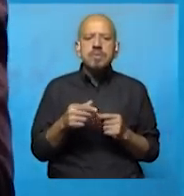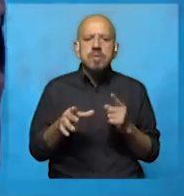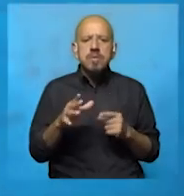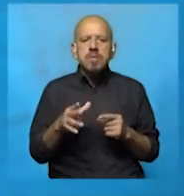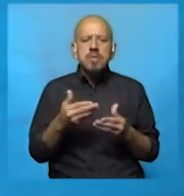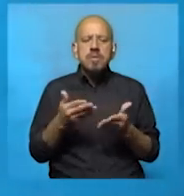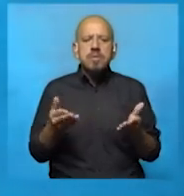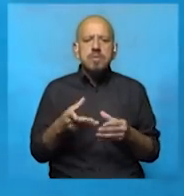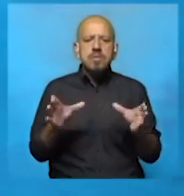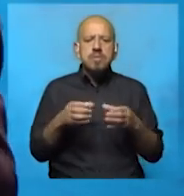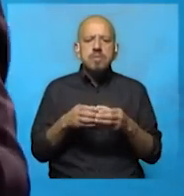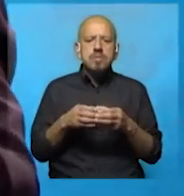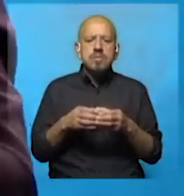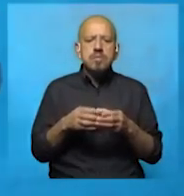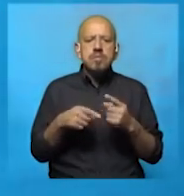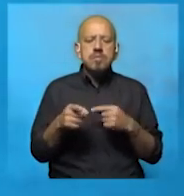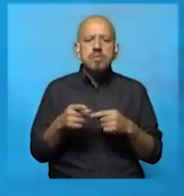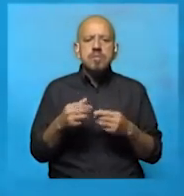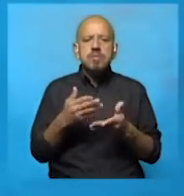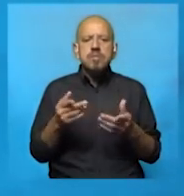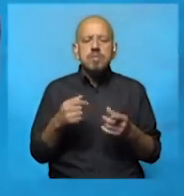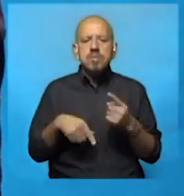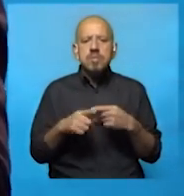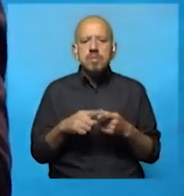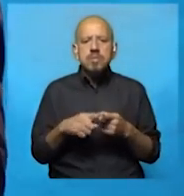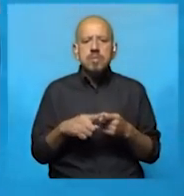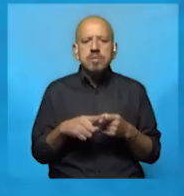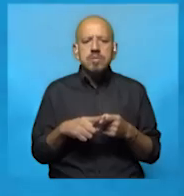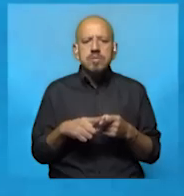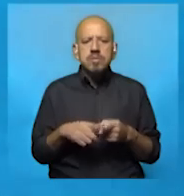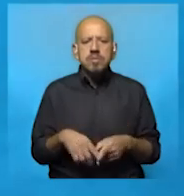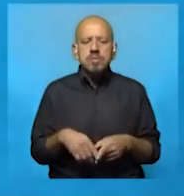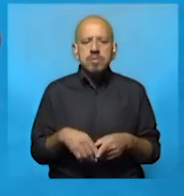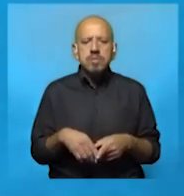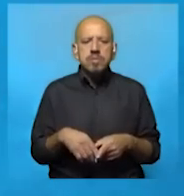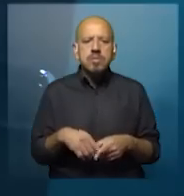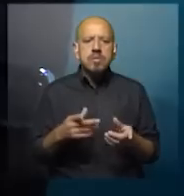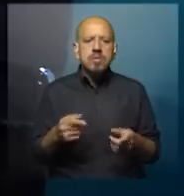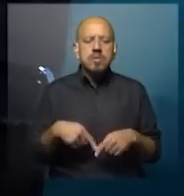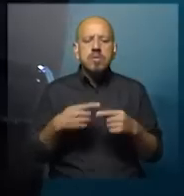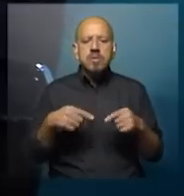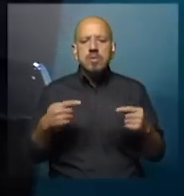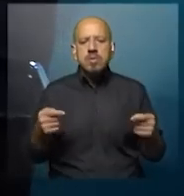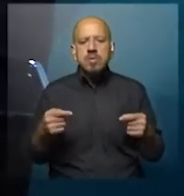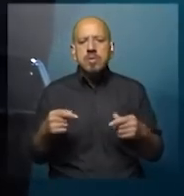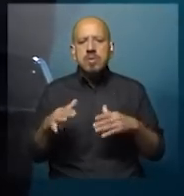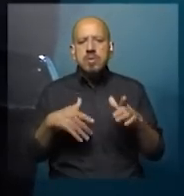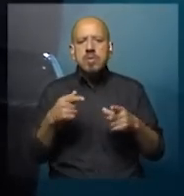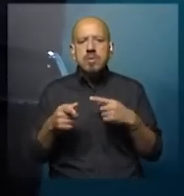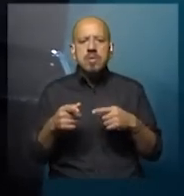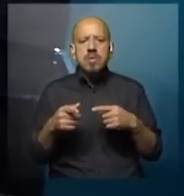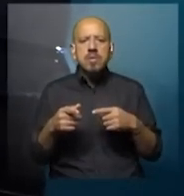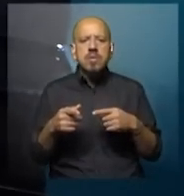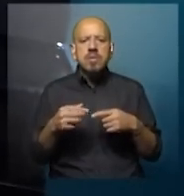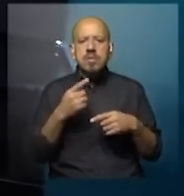desarticular bandas que pelean a determinadas zonas por el territorio gastando muchos recursos en operativos que muchas veces son son